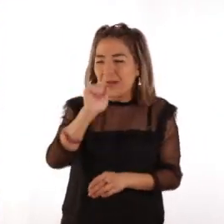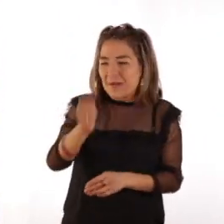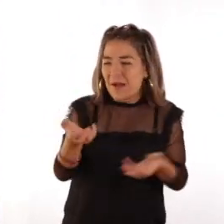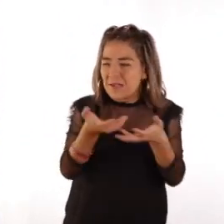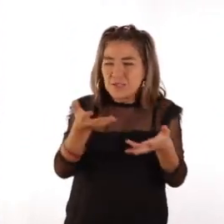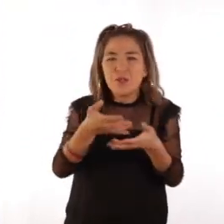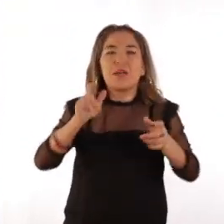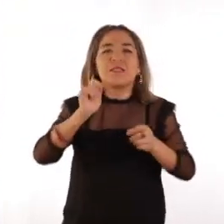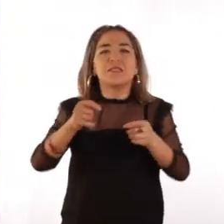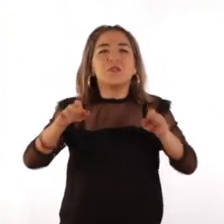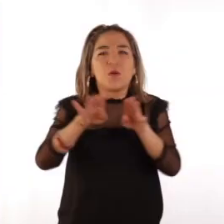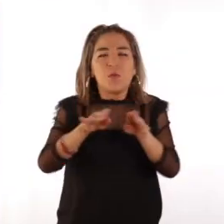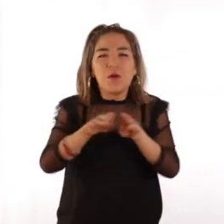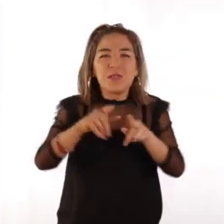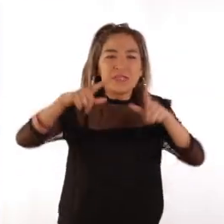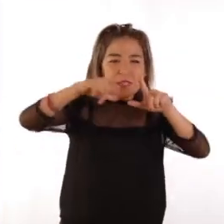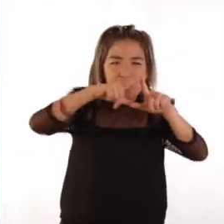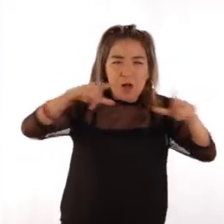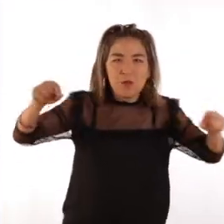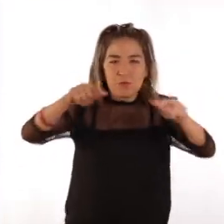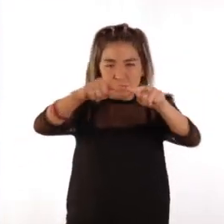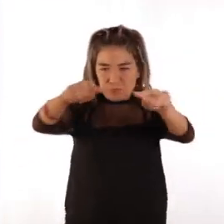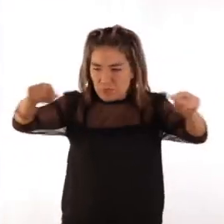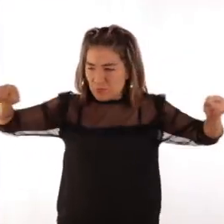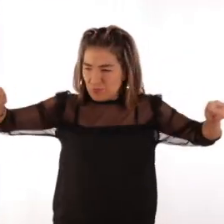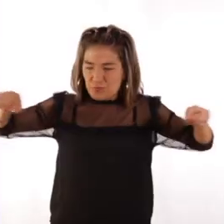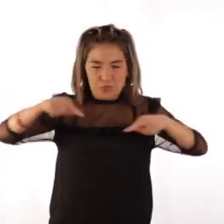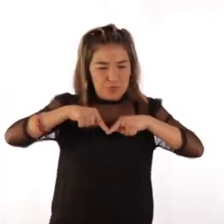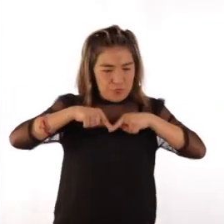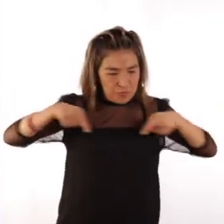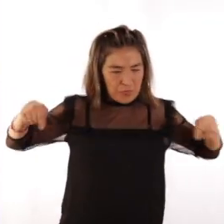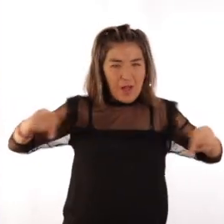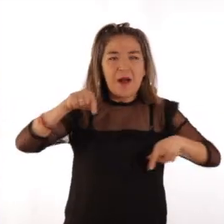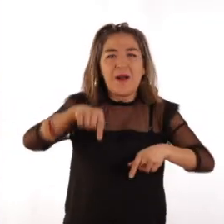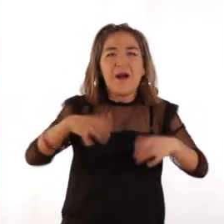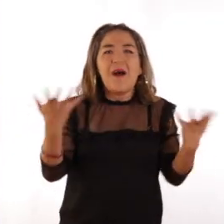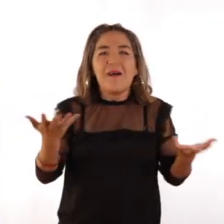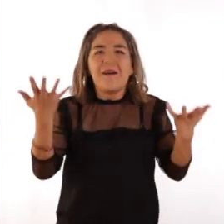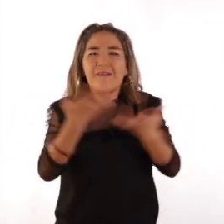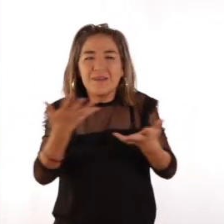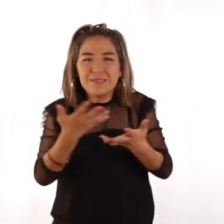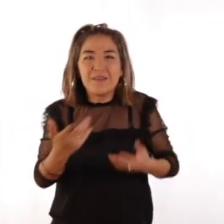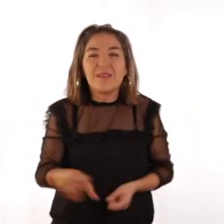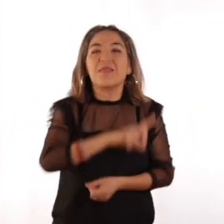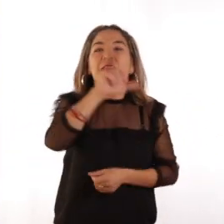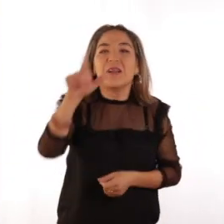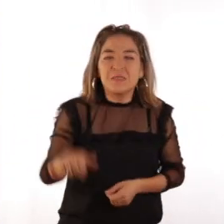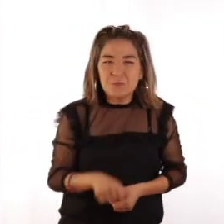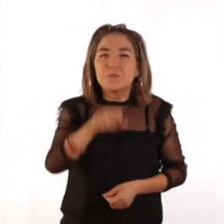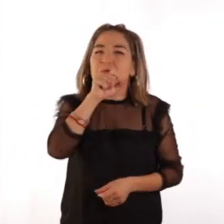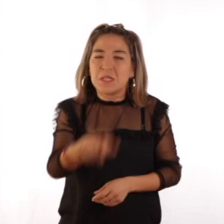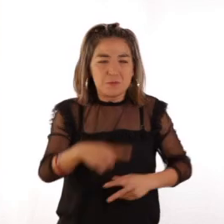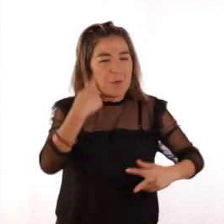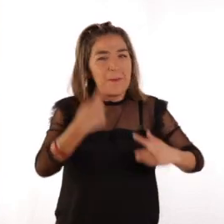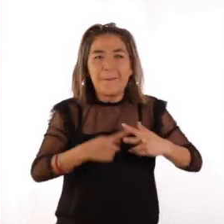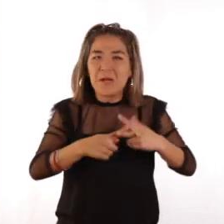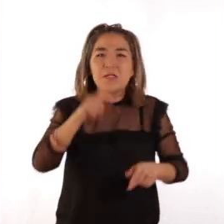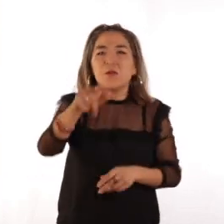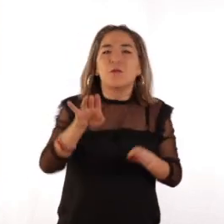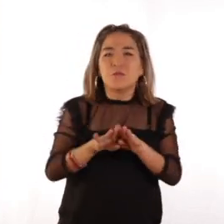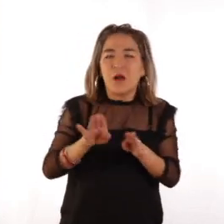ir segmentando la superficie a medir en triángulos, generaban miles de triángulos y después por métodos